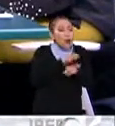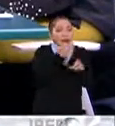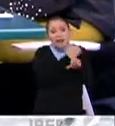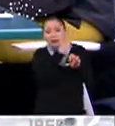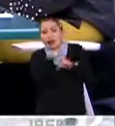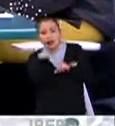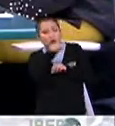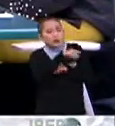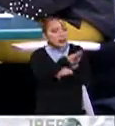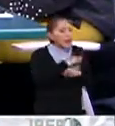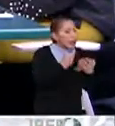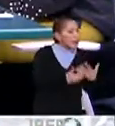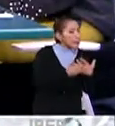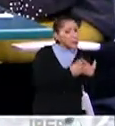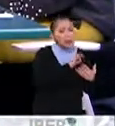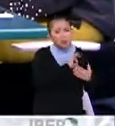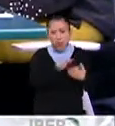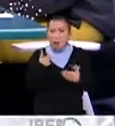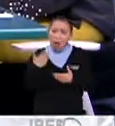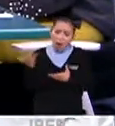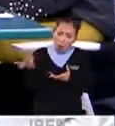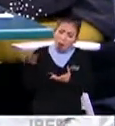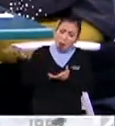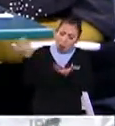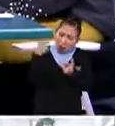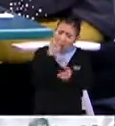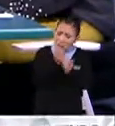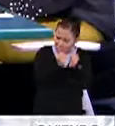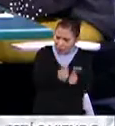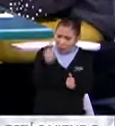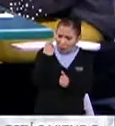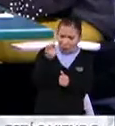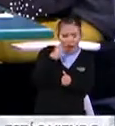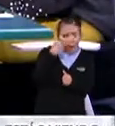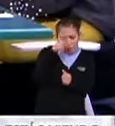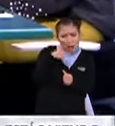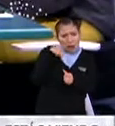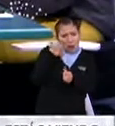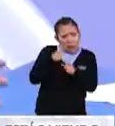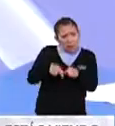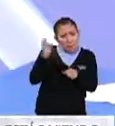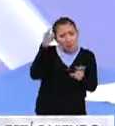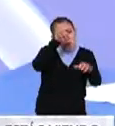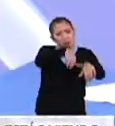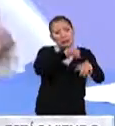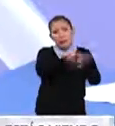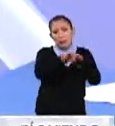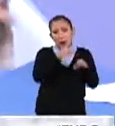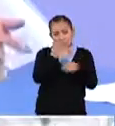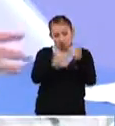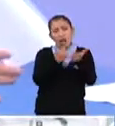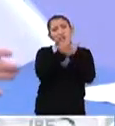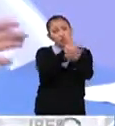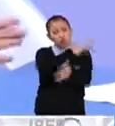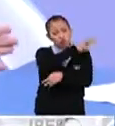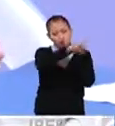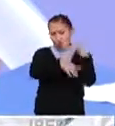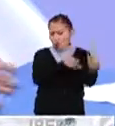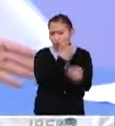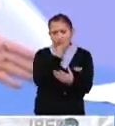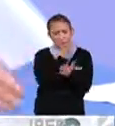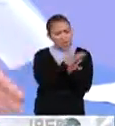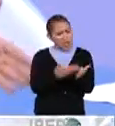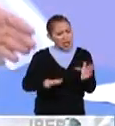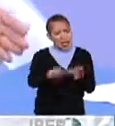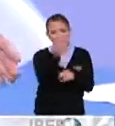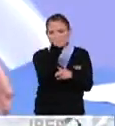tienen una vocación productiva que realmente me va a permitir absorberlos, o qué proyectos voy a hacer para que esto pues sea productivo y podamos integrarlo